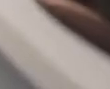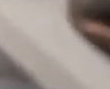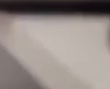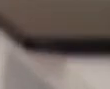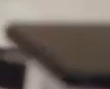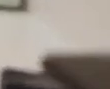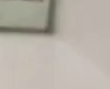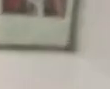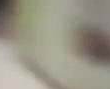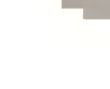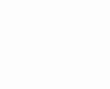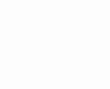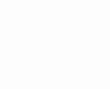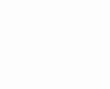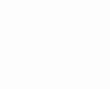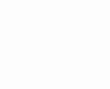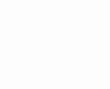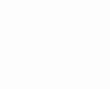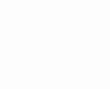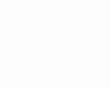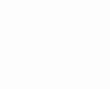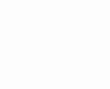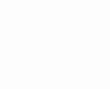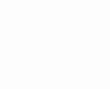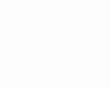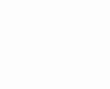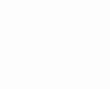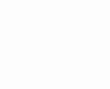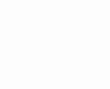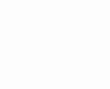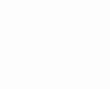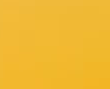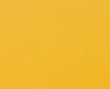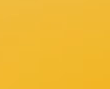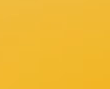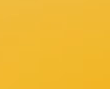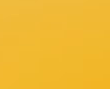266-47-55-725. Municipalidad de Juana Coslay. Pura gestión.